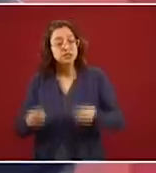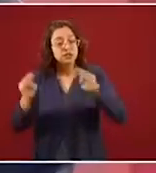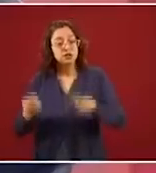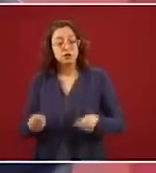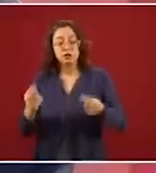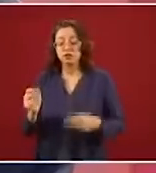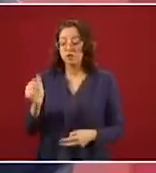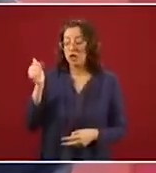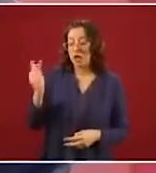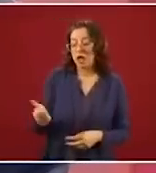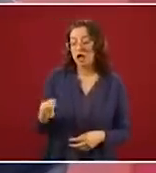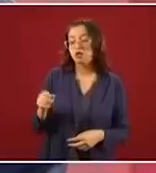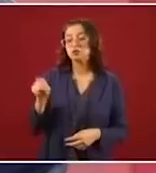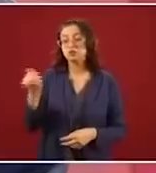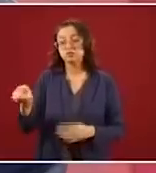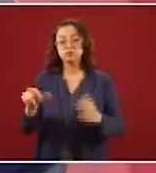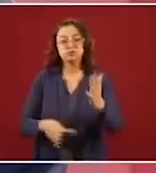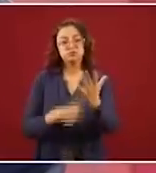en un padrón